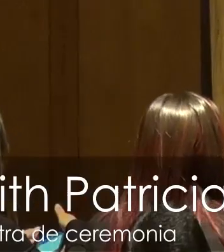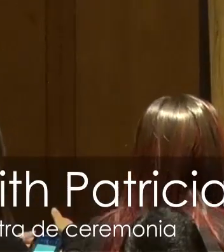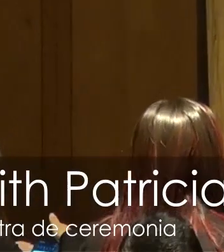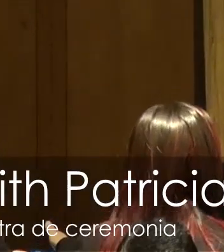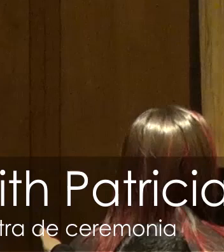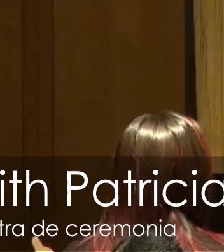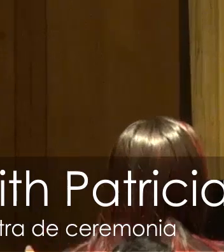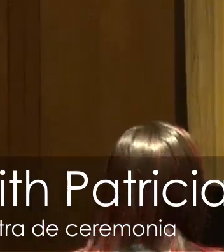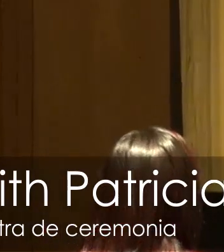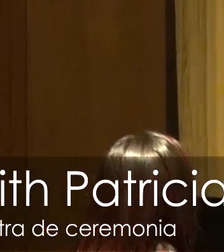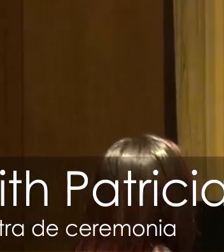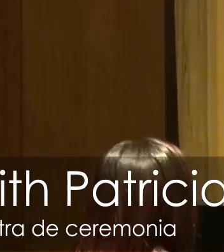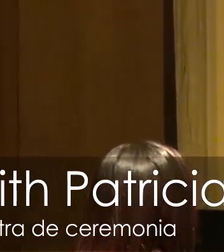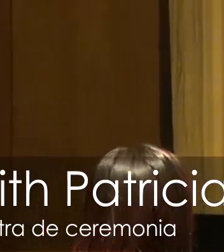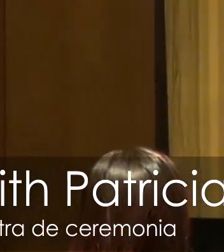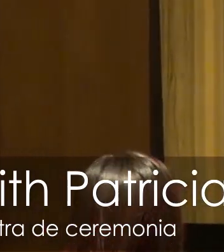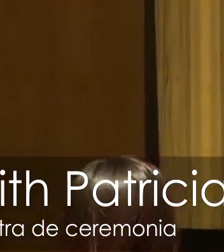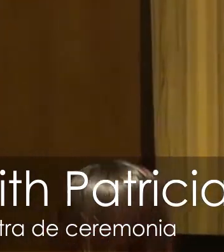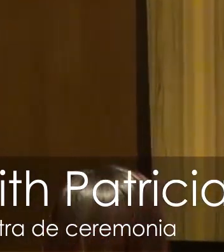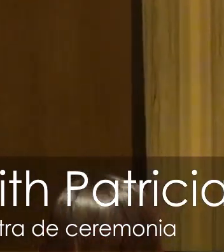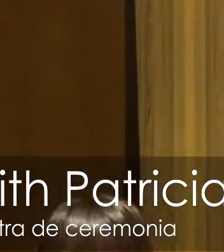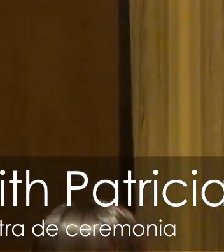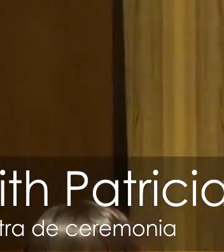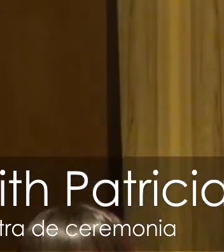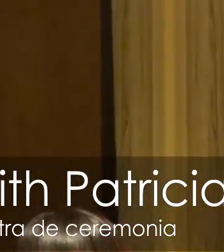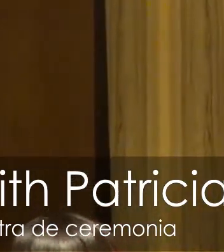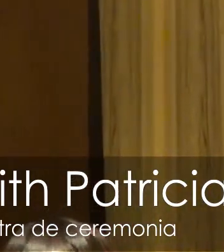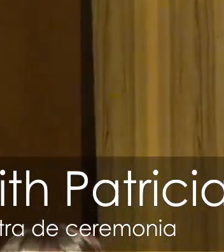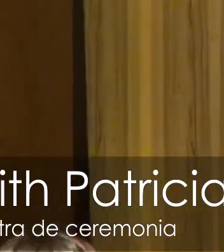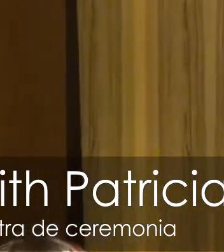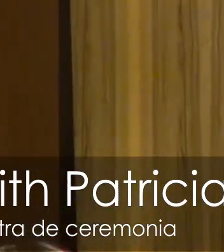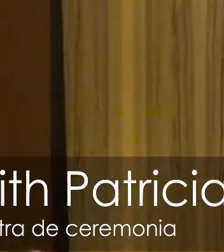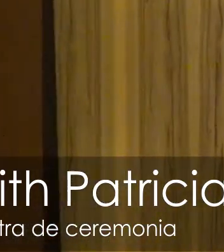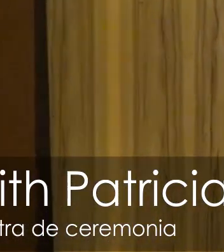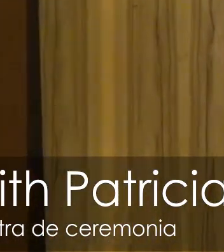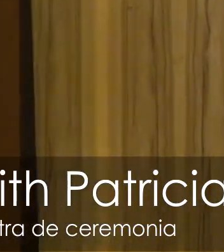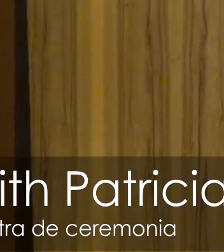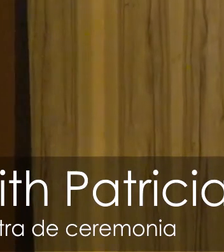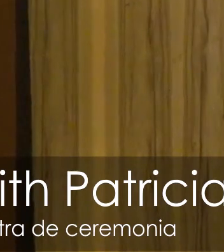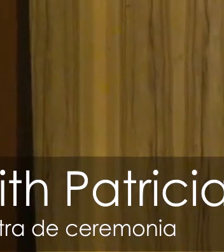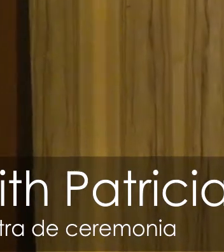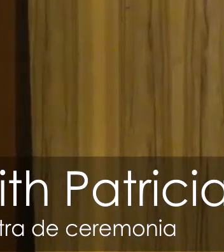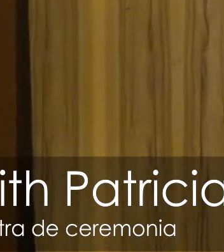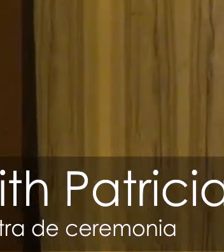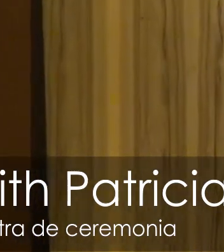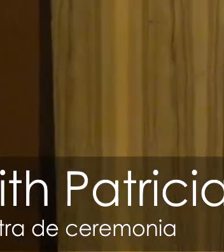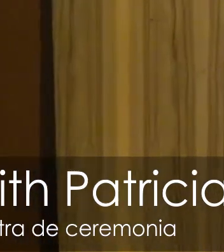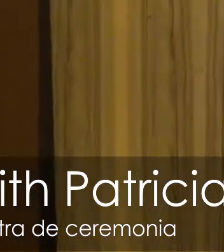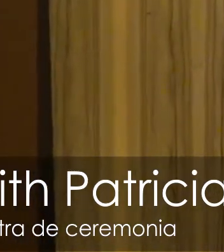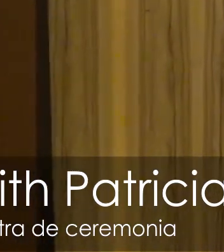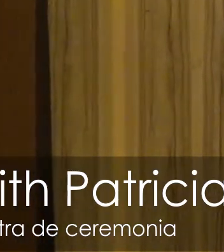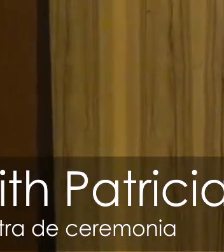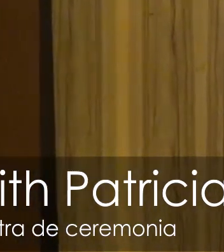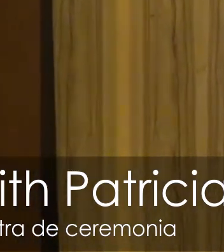Ok, me alegra verlos. Buenos días para todos. Quiero darle la bienvenida a este espacio tan importante en la Biblioteca Luis Ángel Arango,